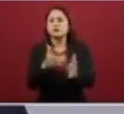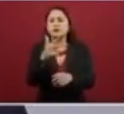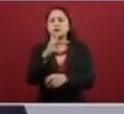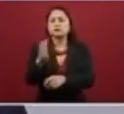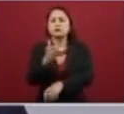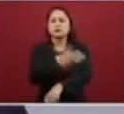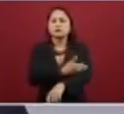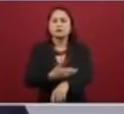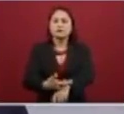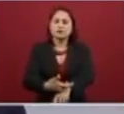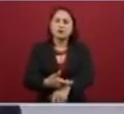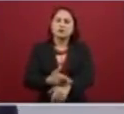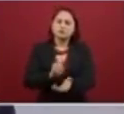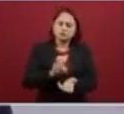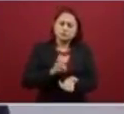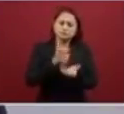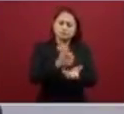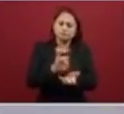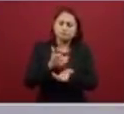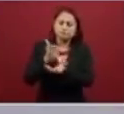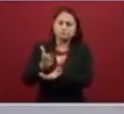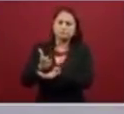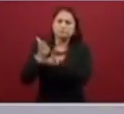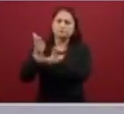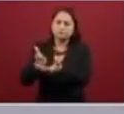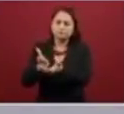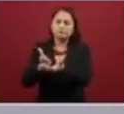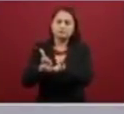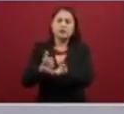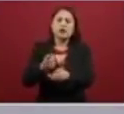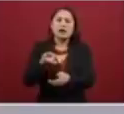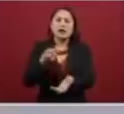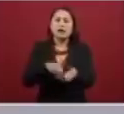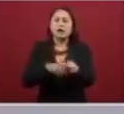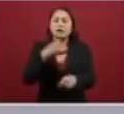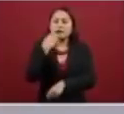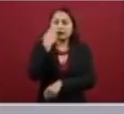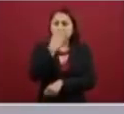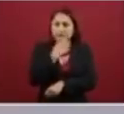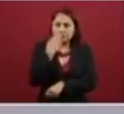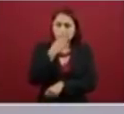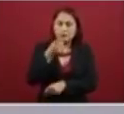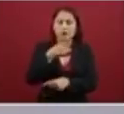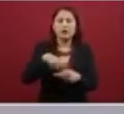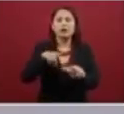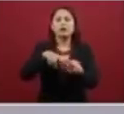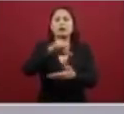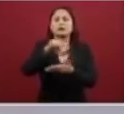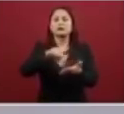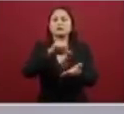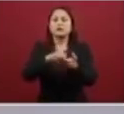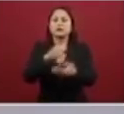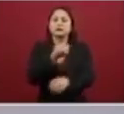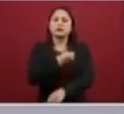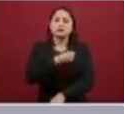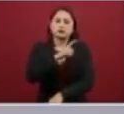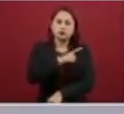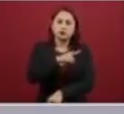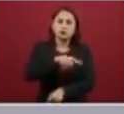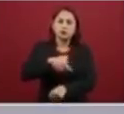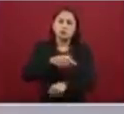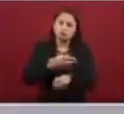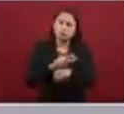familias. Están en proceso de reconstrucción escuelas y centros de salud, así como